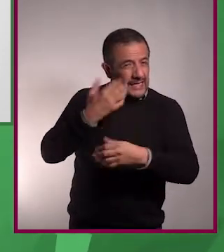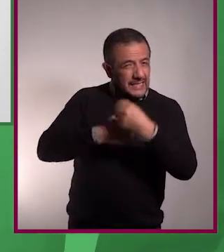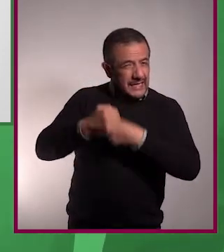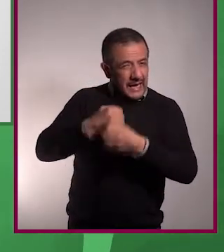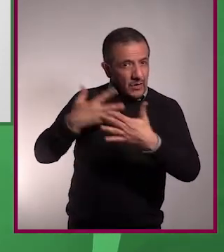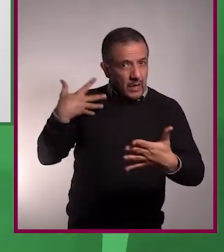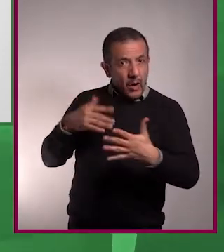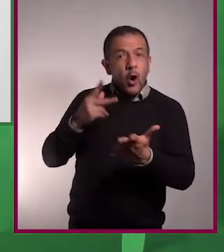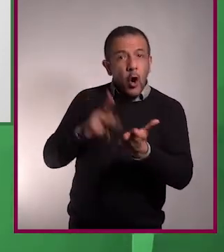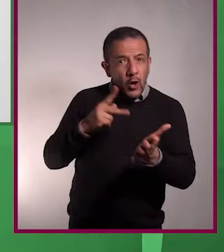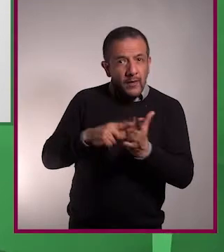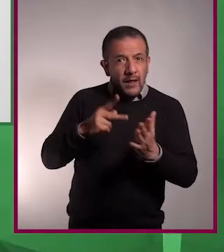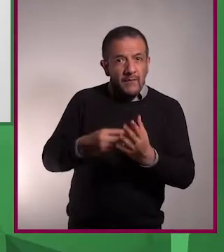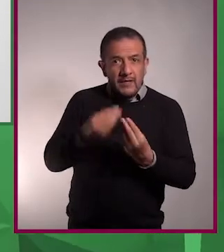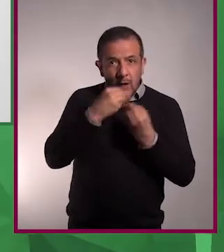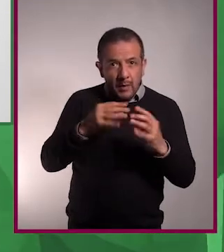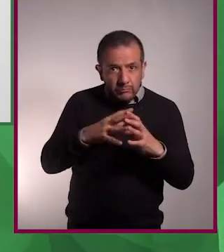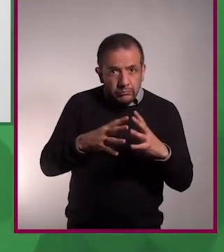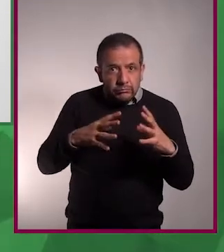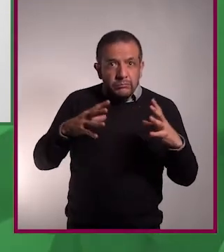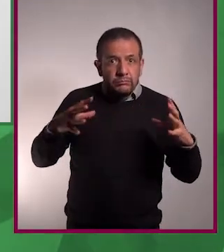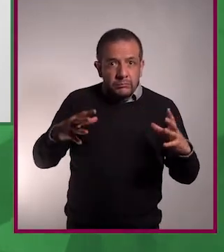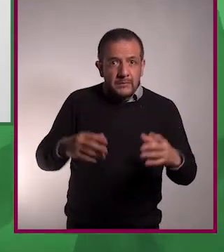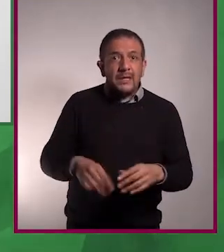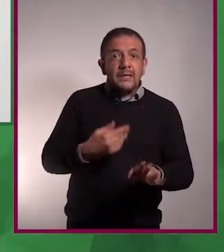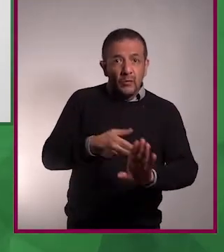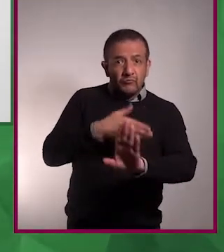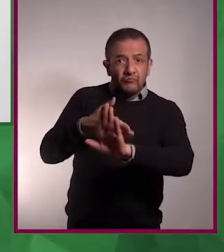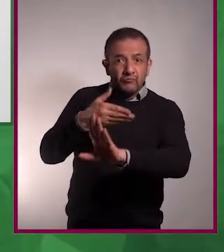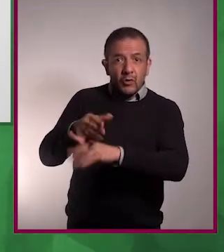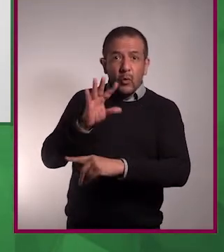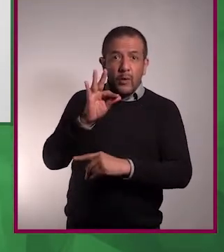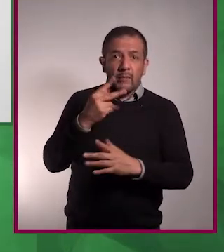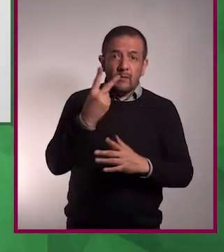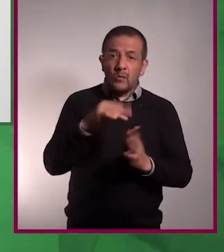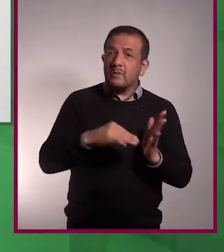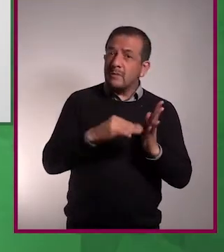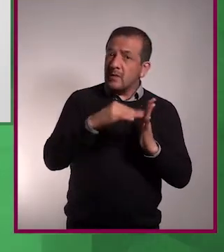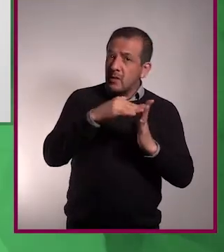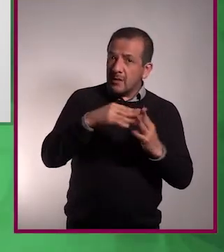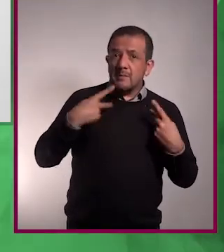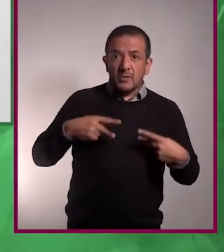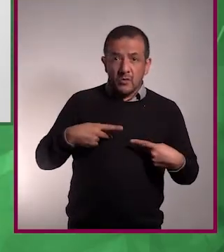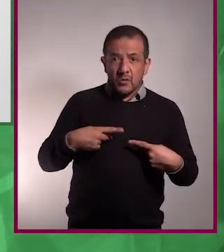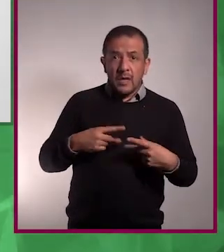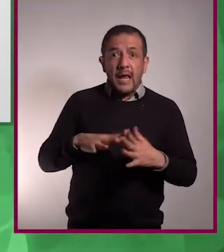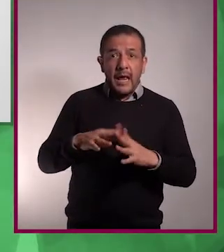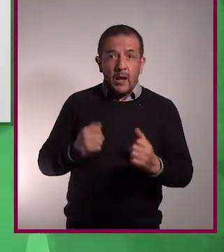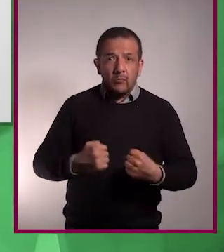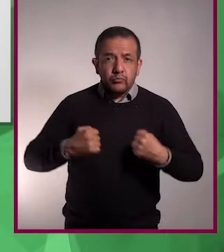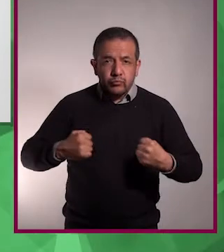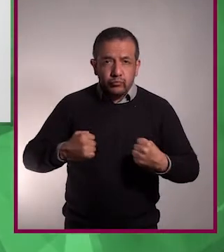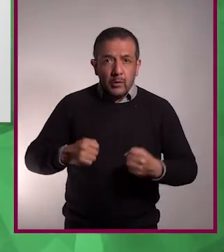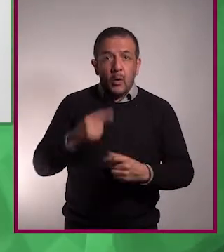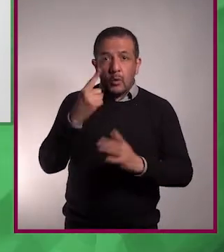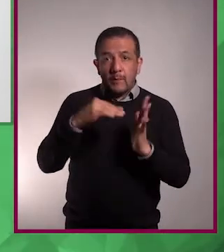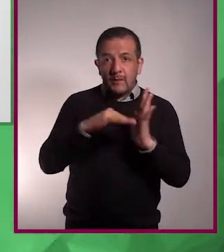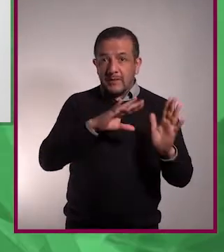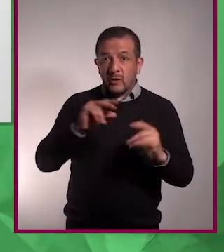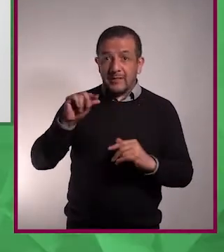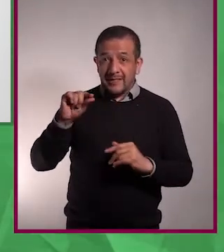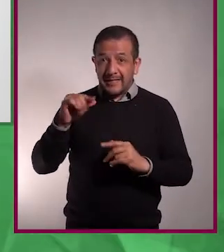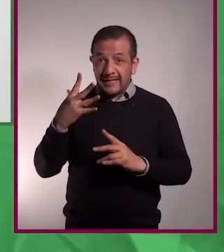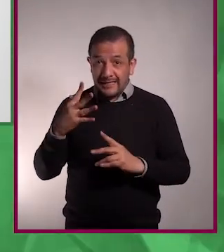vuelto a crecer después de casi 15 años, afectando hoy a más de 42 millones de personas. El sobrepeso se duplicó